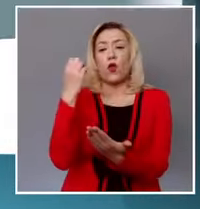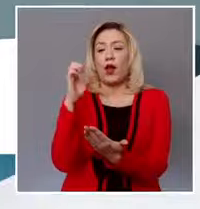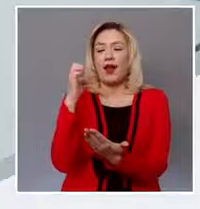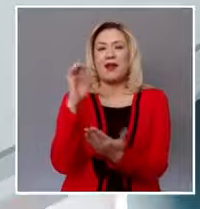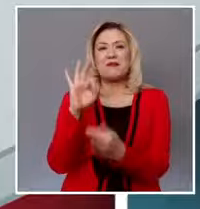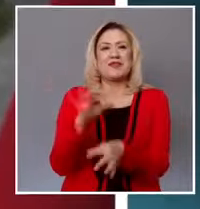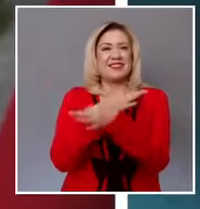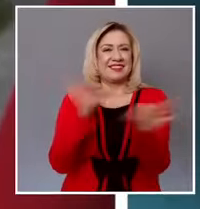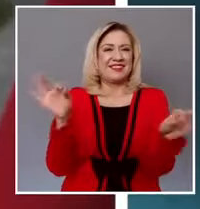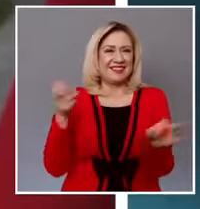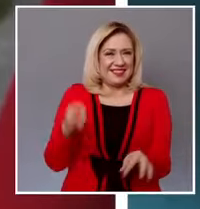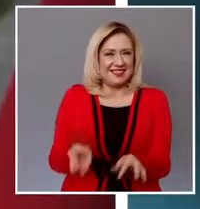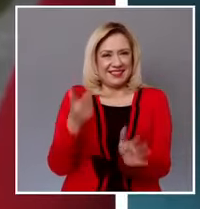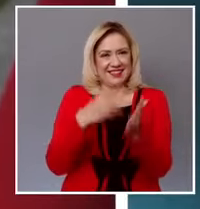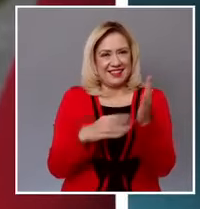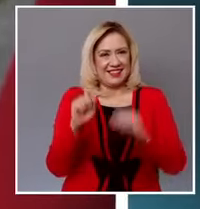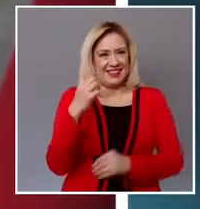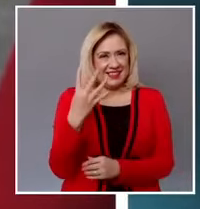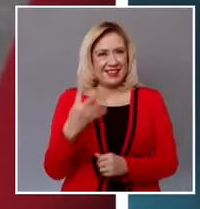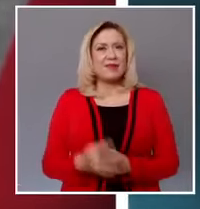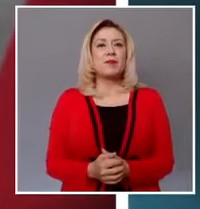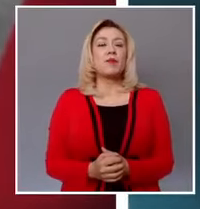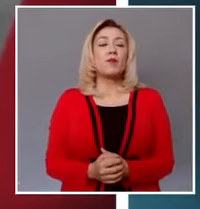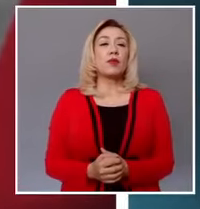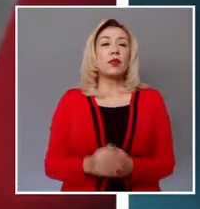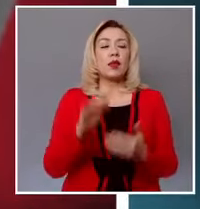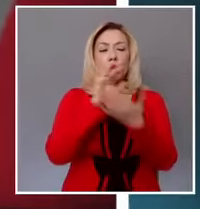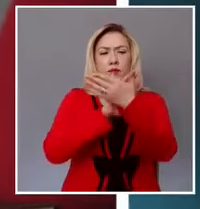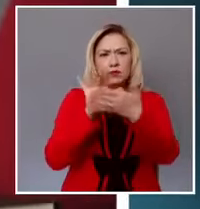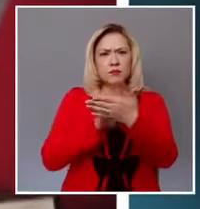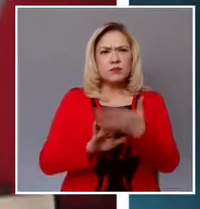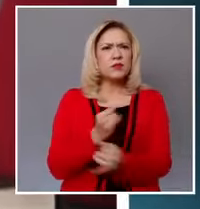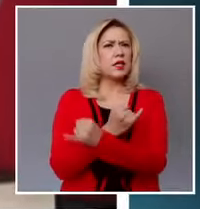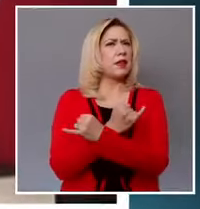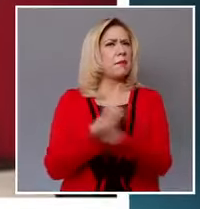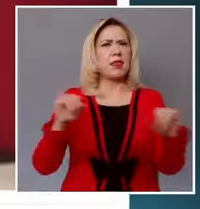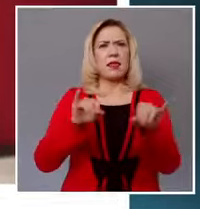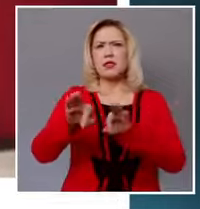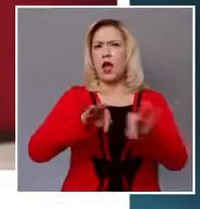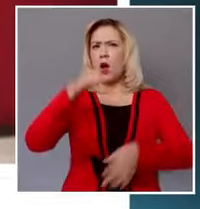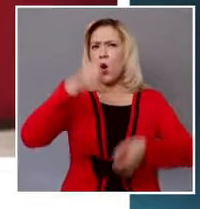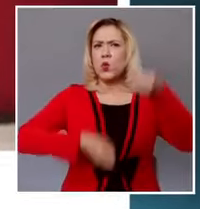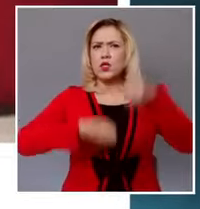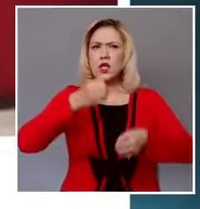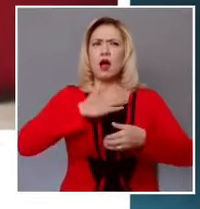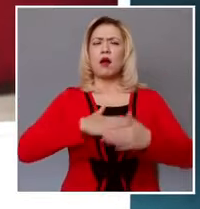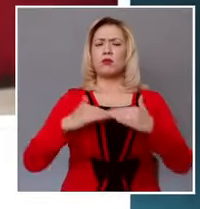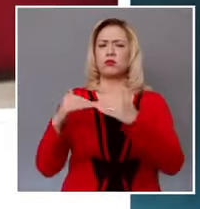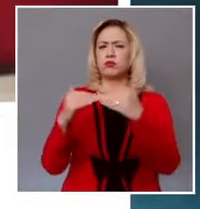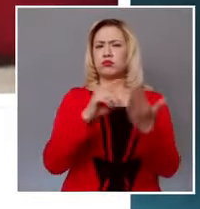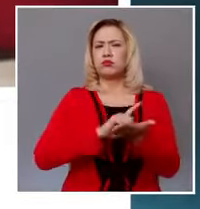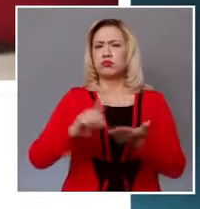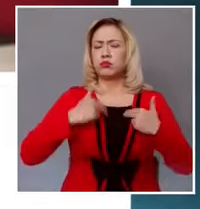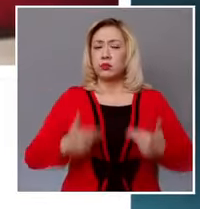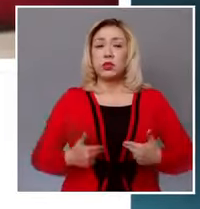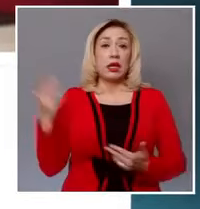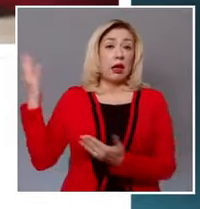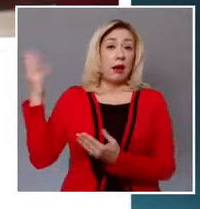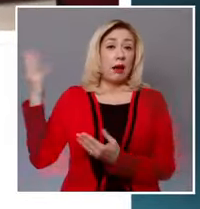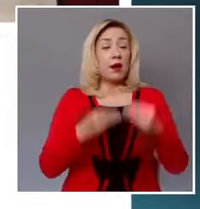2024. Bajo el título Independencia Judicial, Democracia y Derechos Humanos, el magistrado enfatizó la finalidad